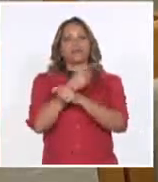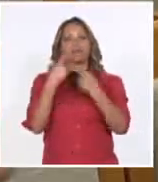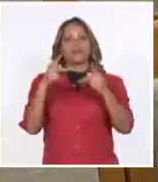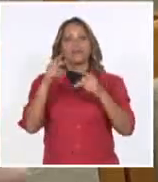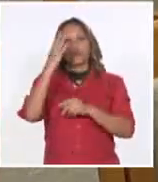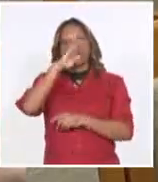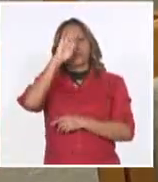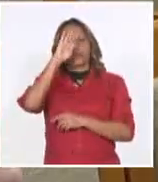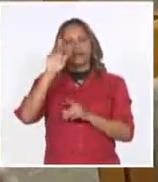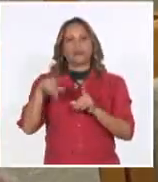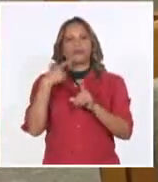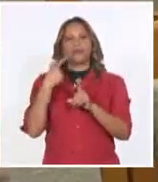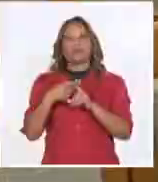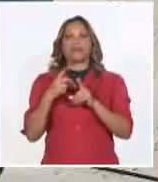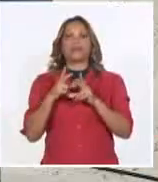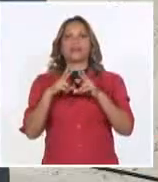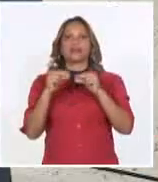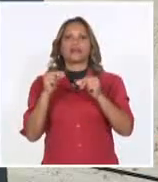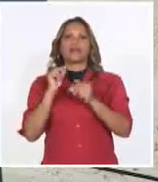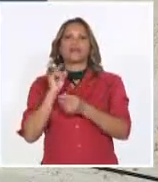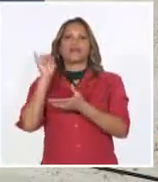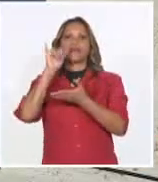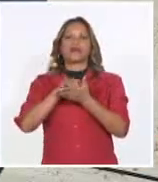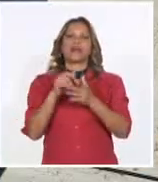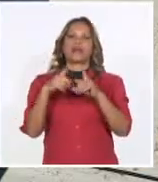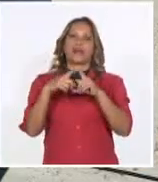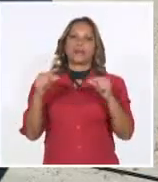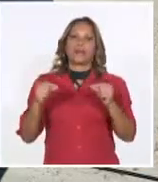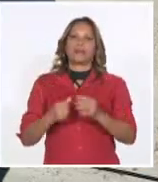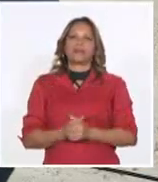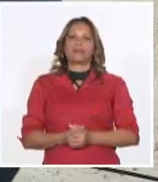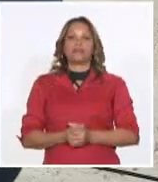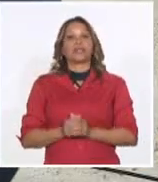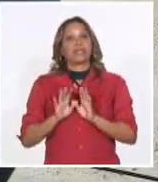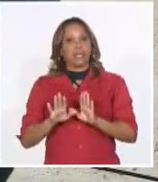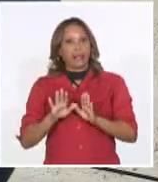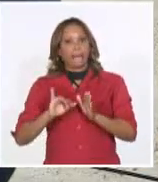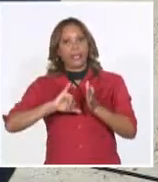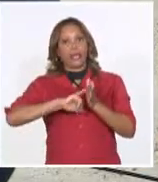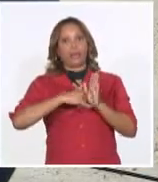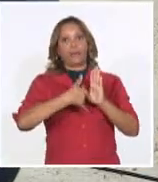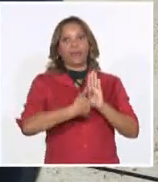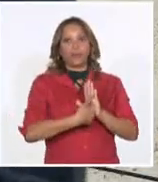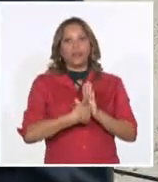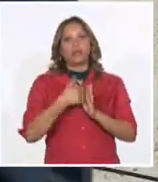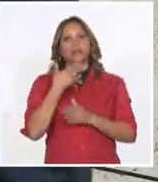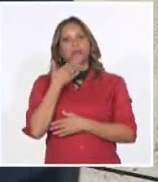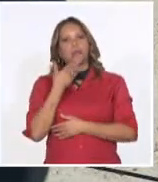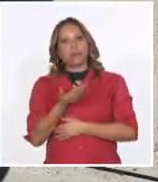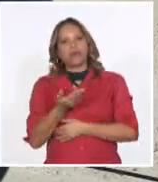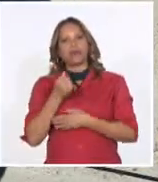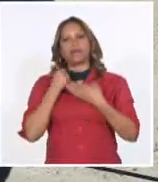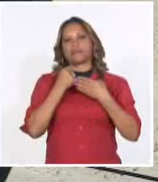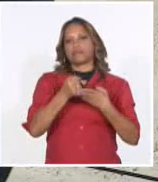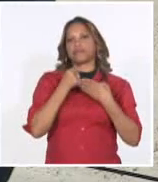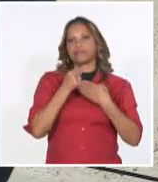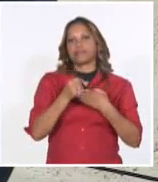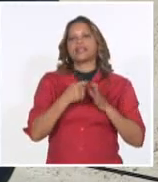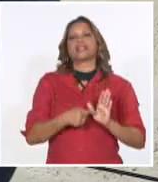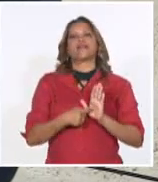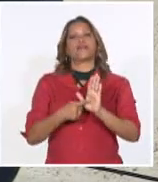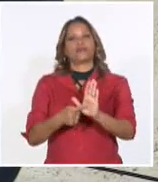cubanos en Japón. Espero que este proyecto sirva para mostrar una vez